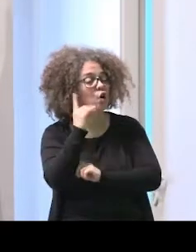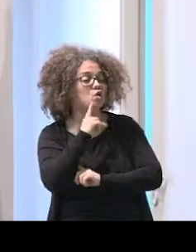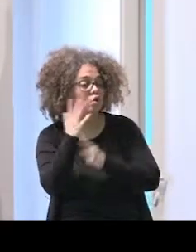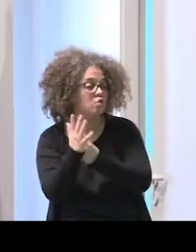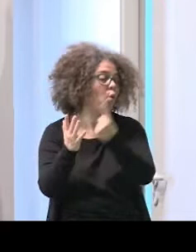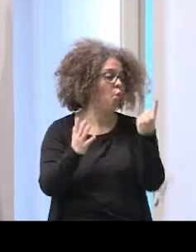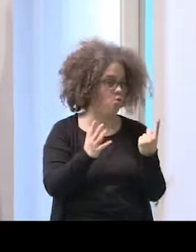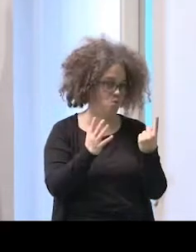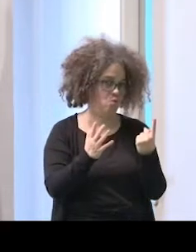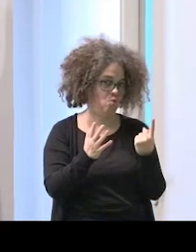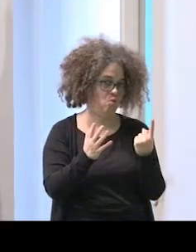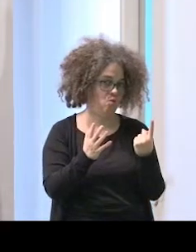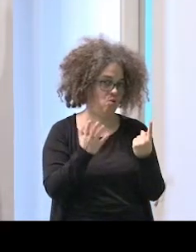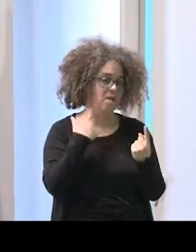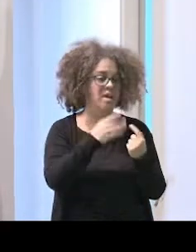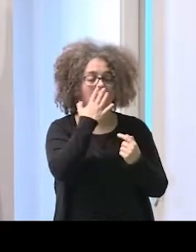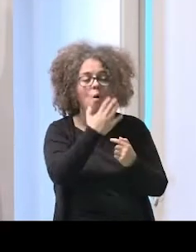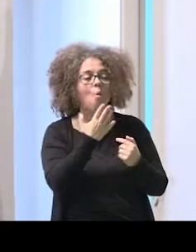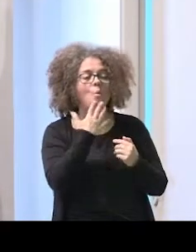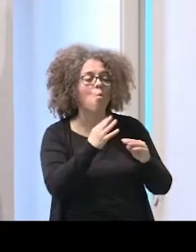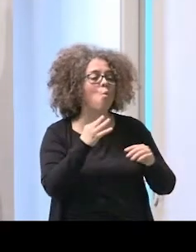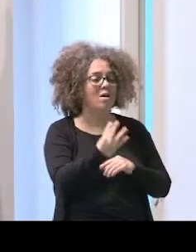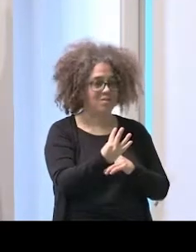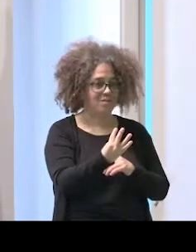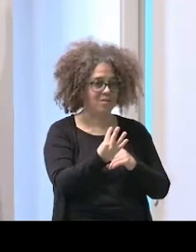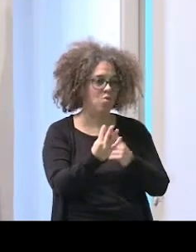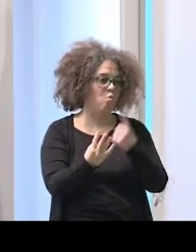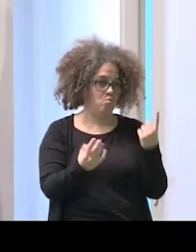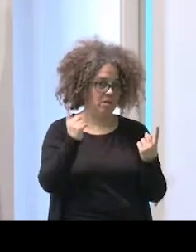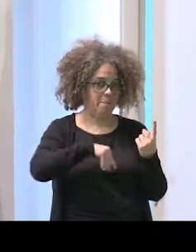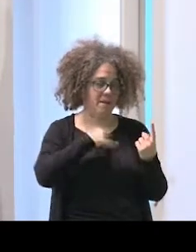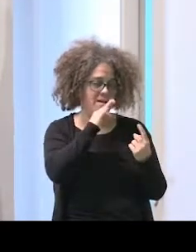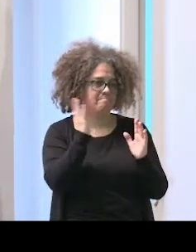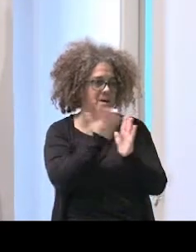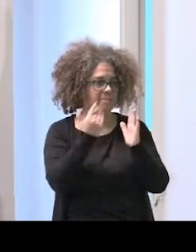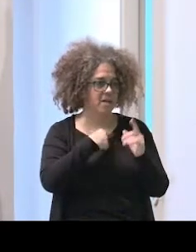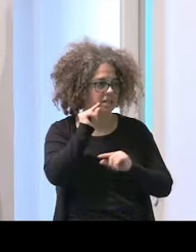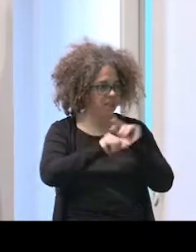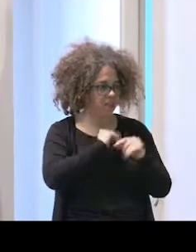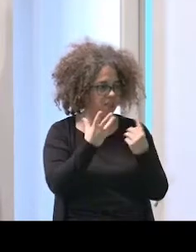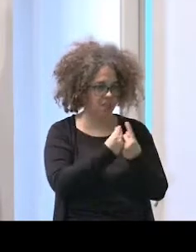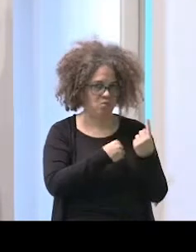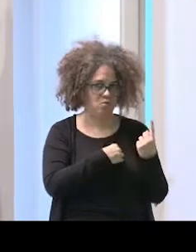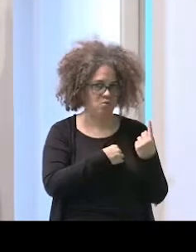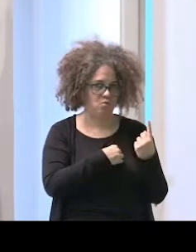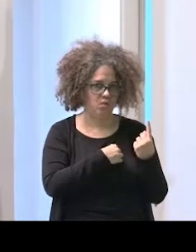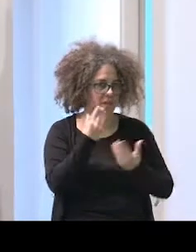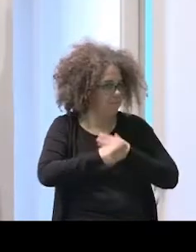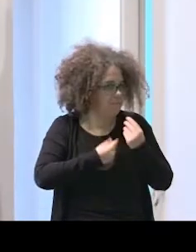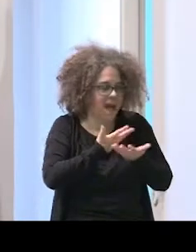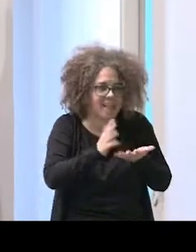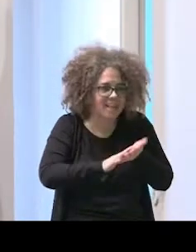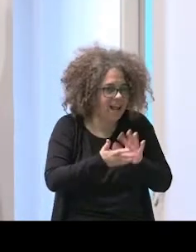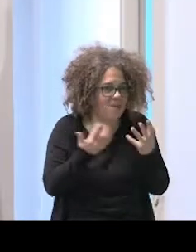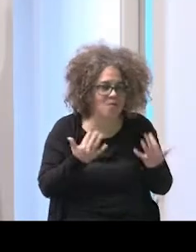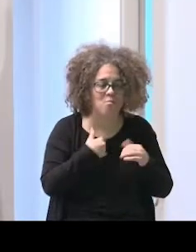sordos a los 4 años, ¿vale? Entonces, algo hay que hacer. No podemos seguir negando la evidencia porque ya hay muchos estudios que lo demuestran